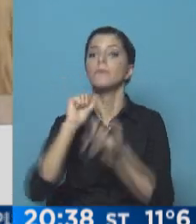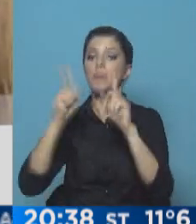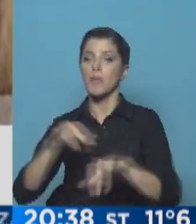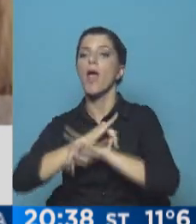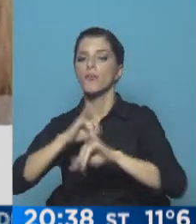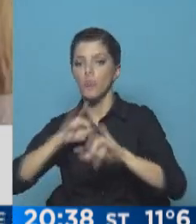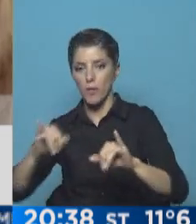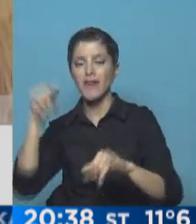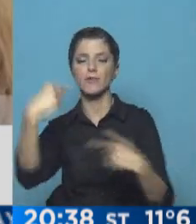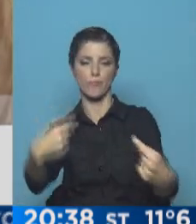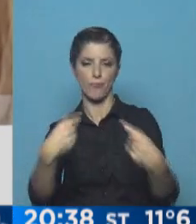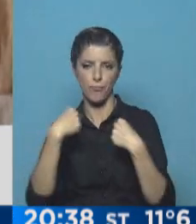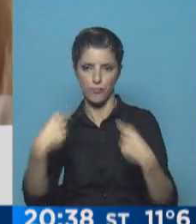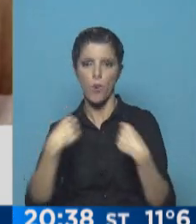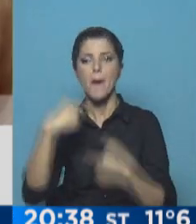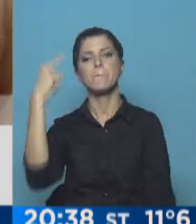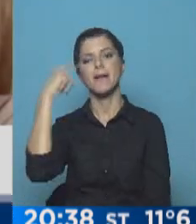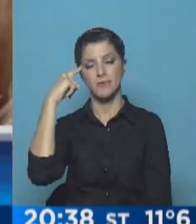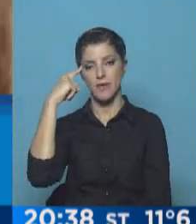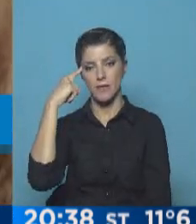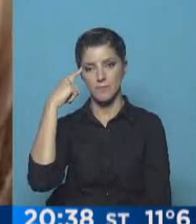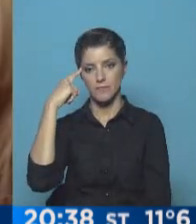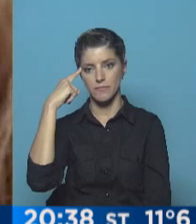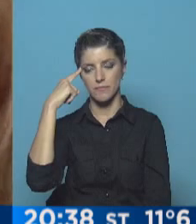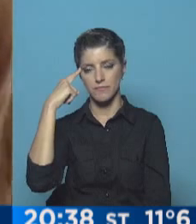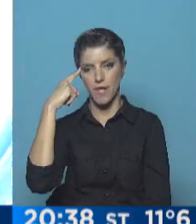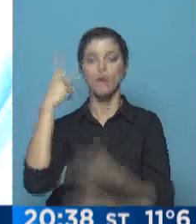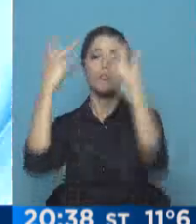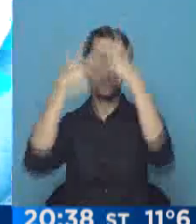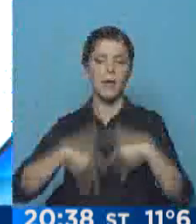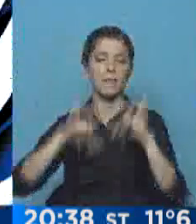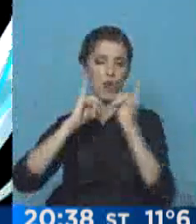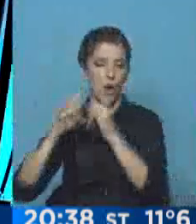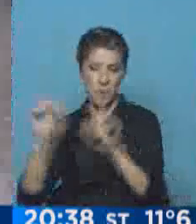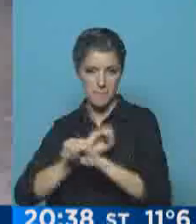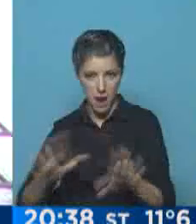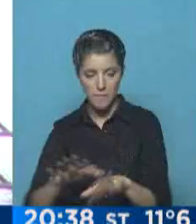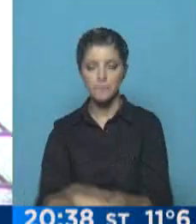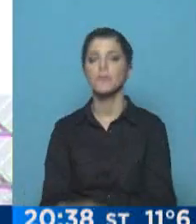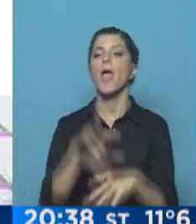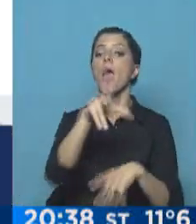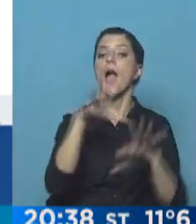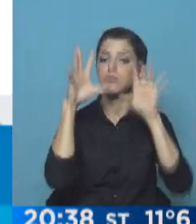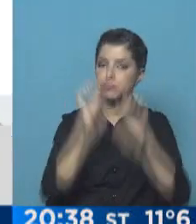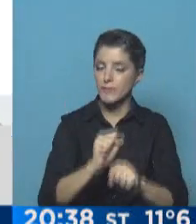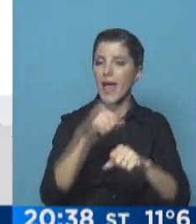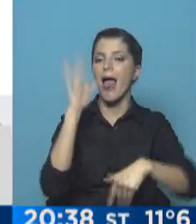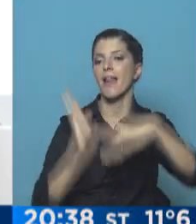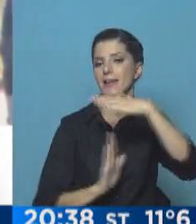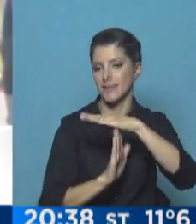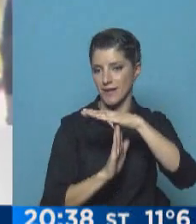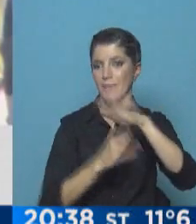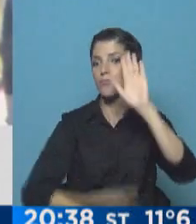ataque obedece a la estigmatización que se hace contra la juventud. Atraparon al líder de la fuga de